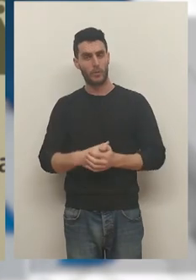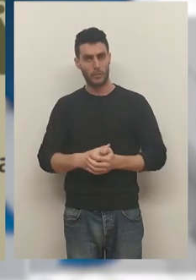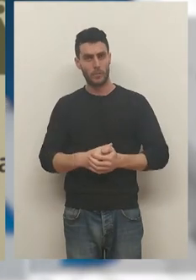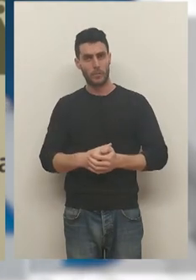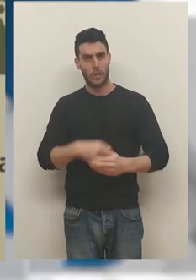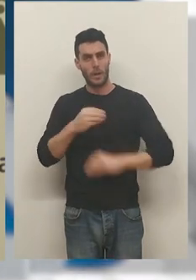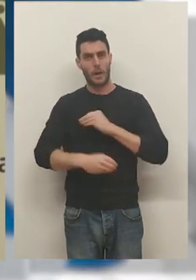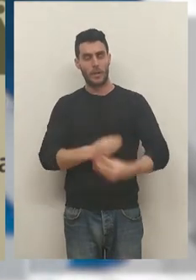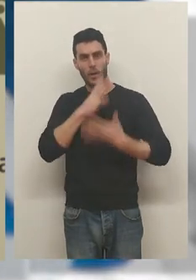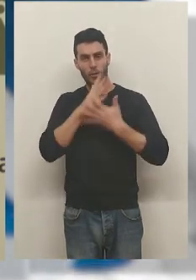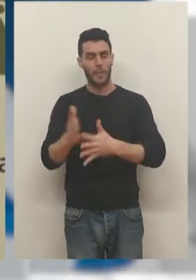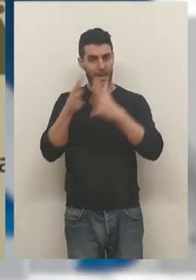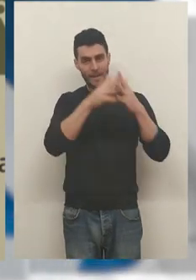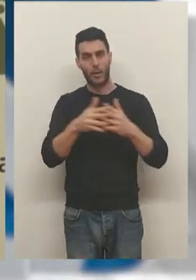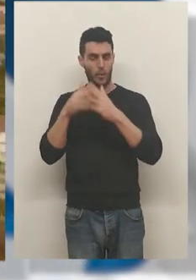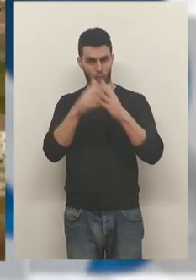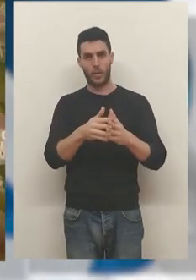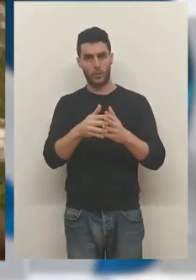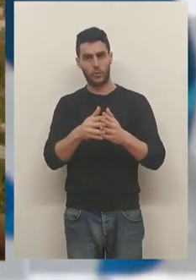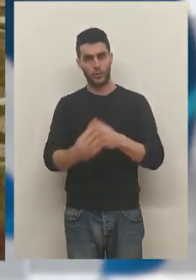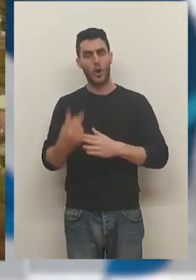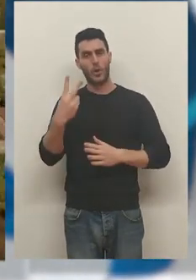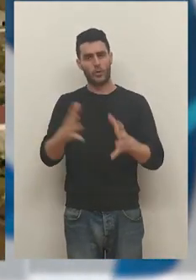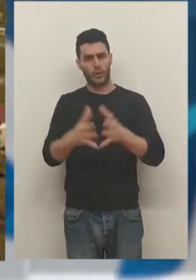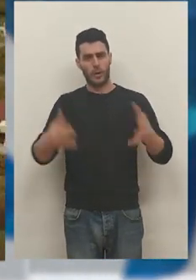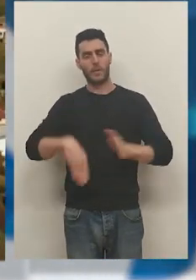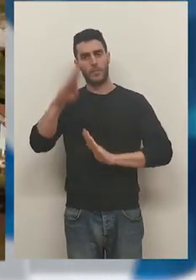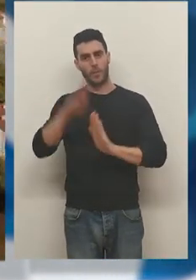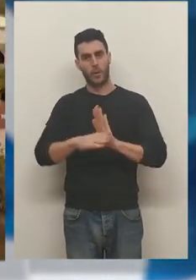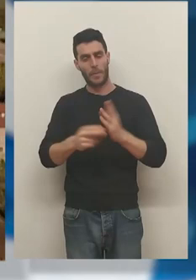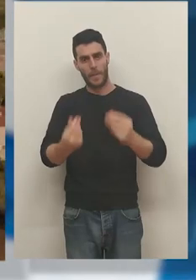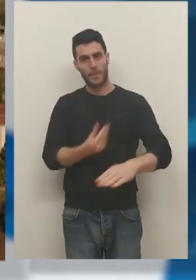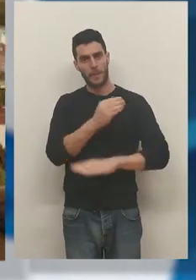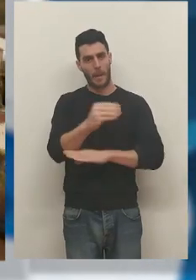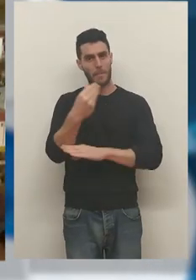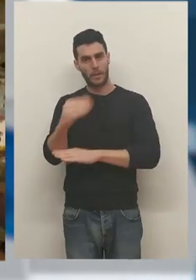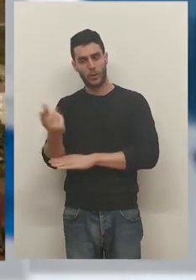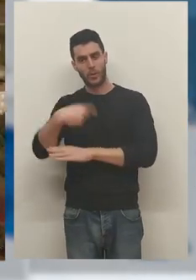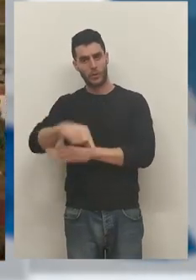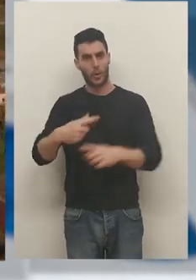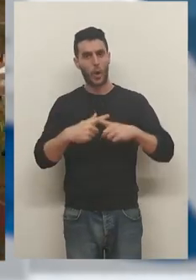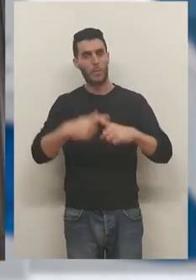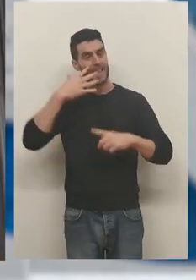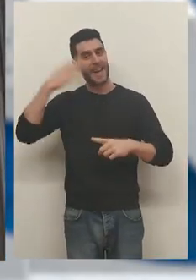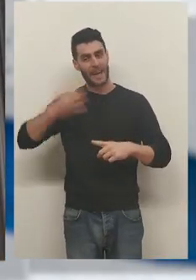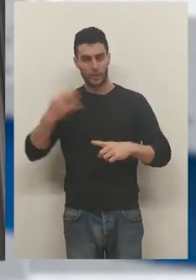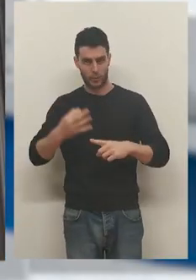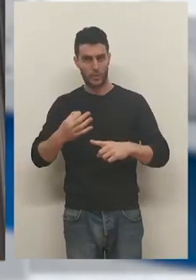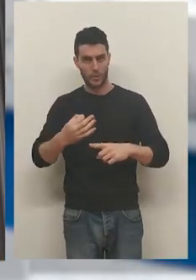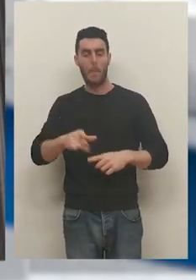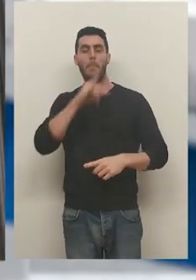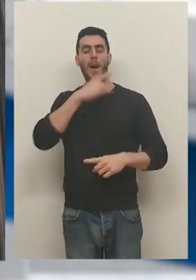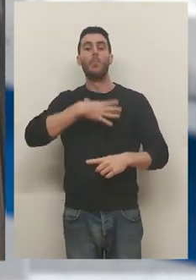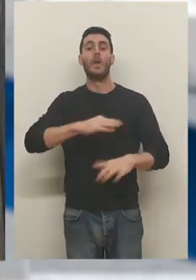que vendrán es lo que está haciendo Estados Unidos con Los Dos Grandes programas de inversión compartamos el riesgo